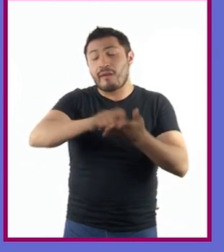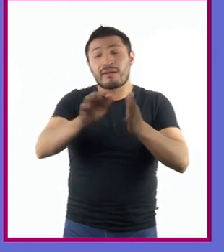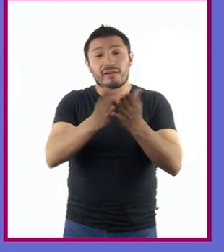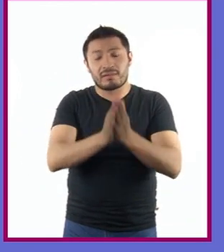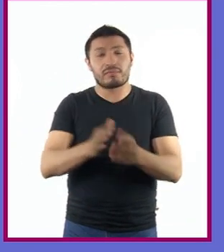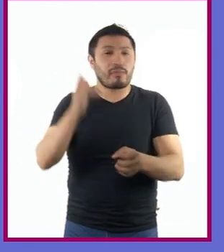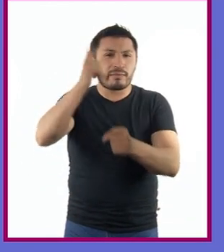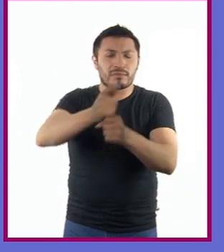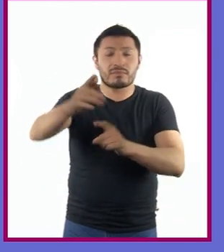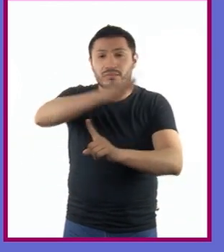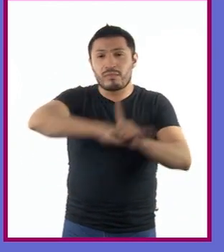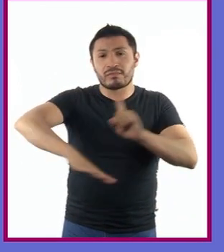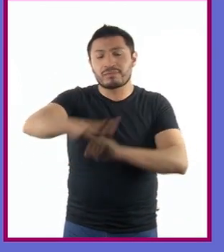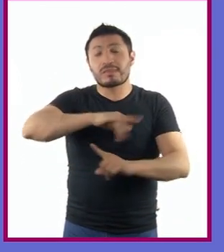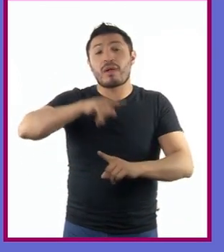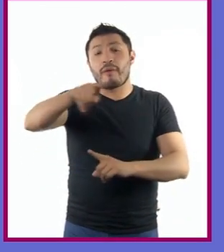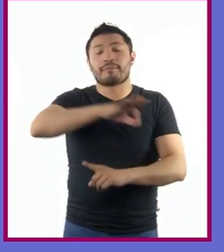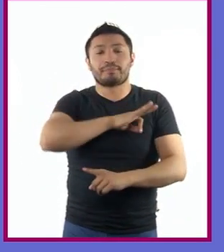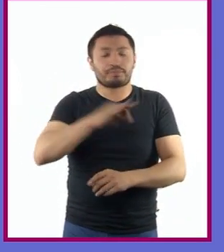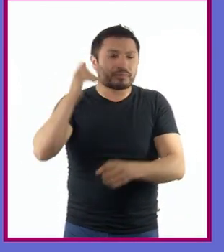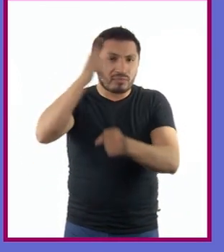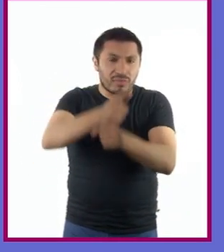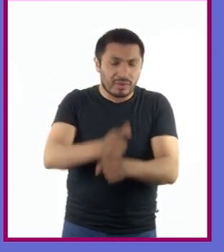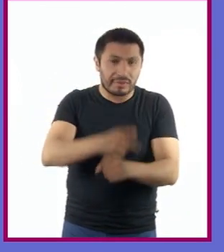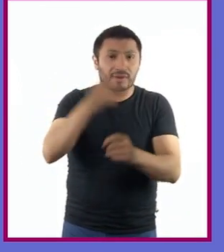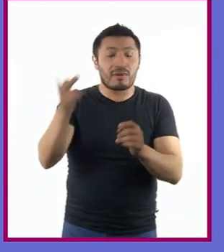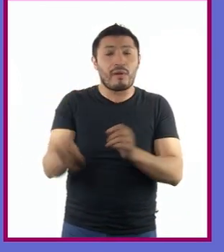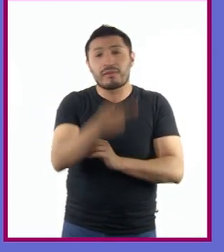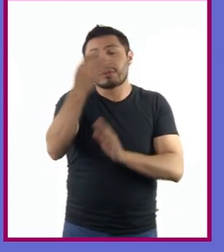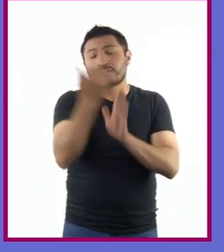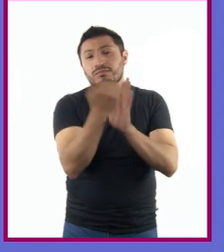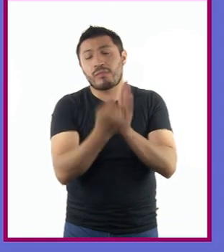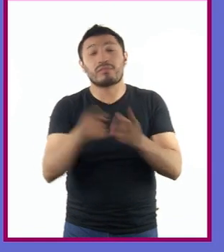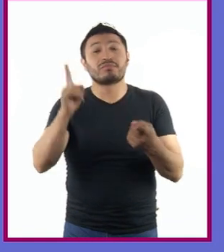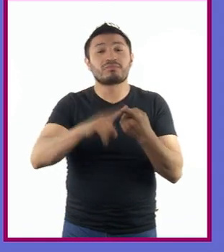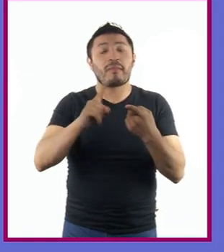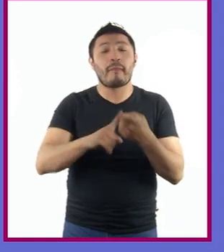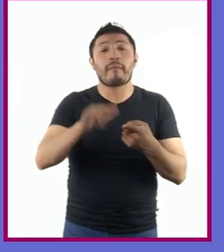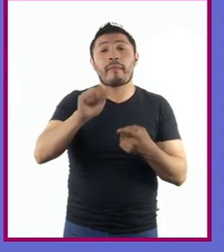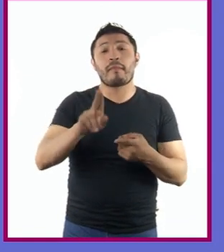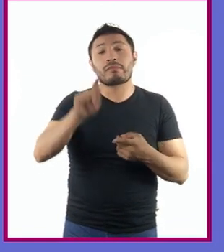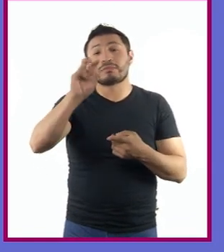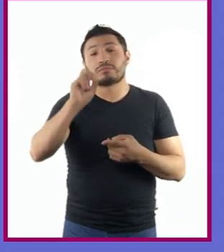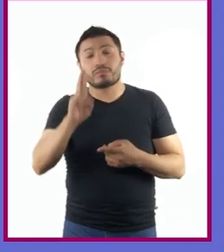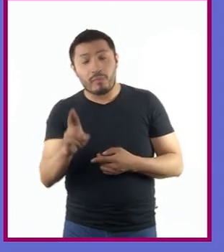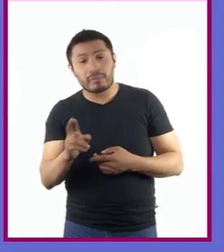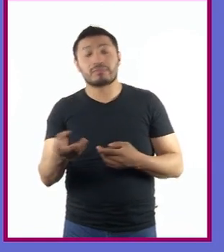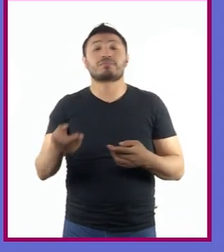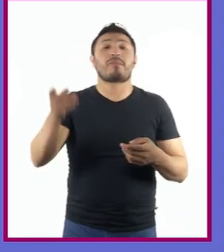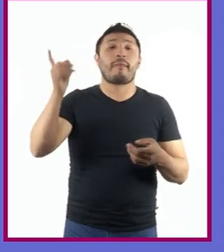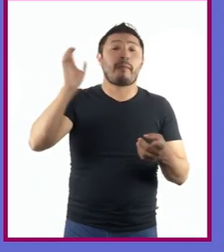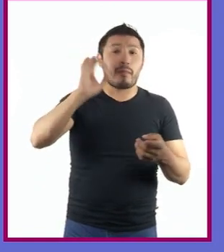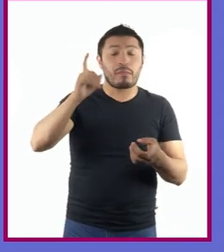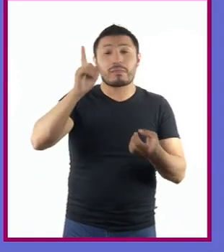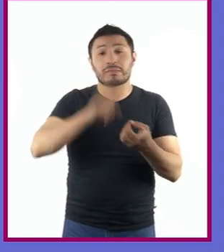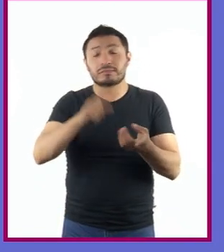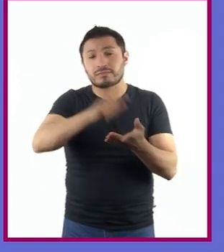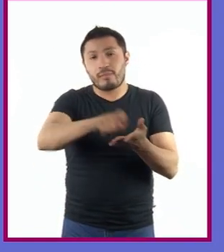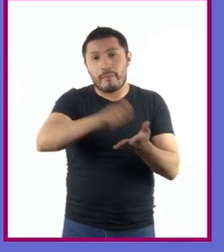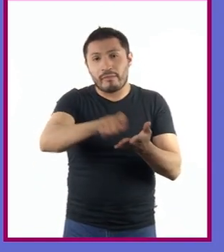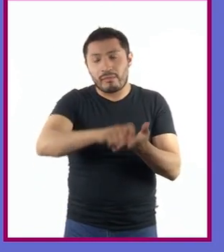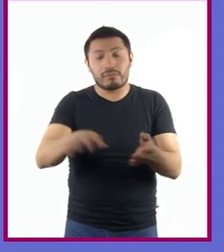contexto, puedes guiarte con estas preguntas. ¿Quién es el autor? ¿Cuándo y dónde escribió el texto? ¿Qué